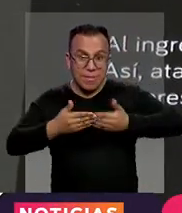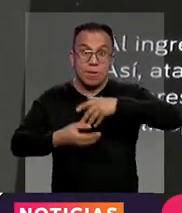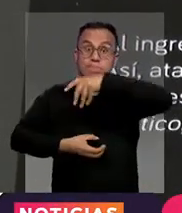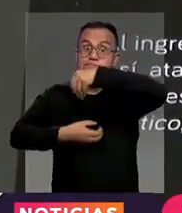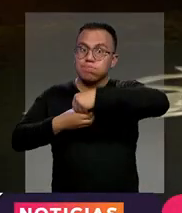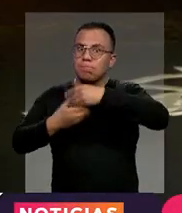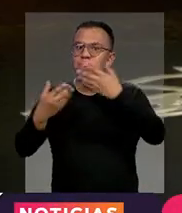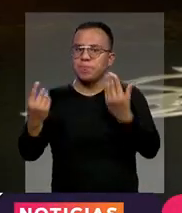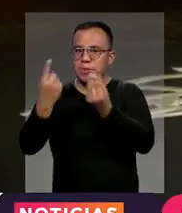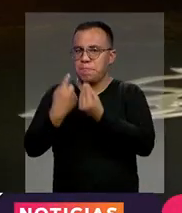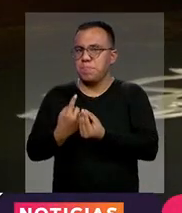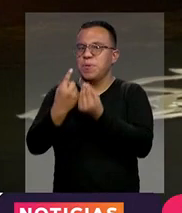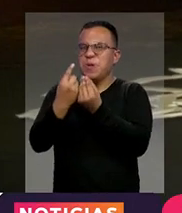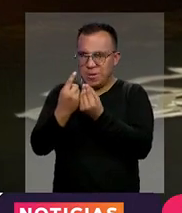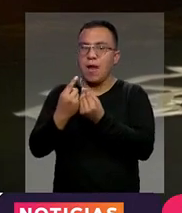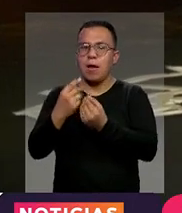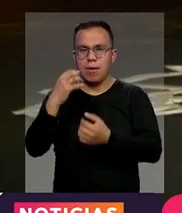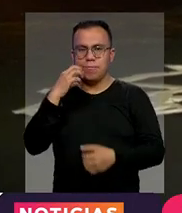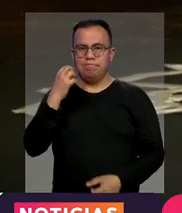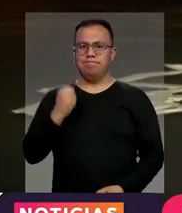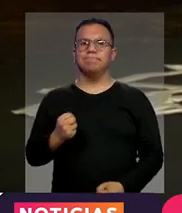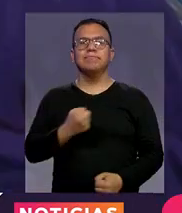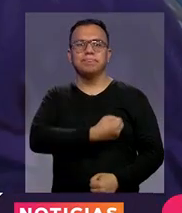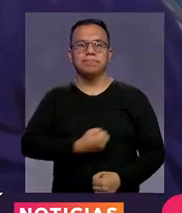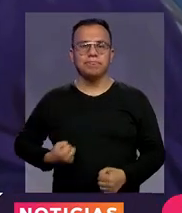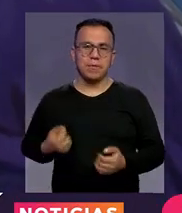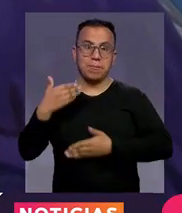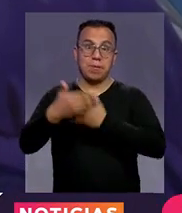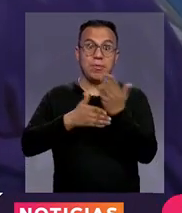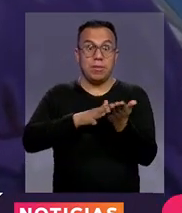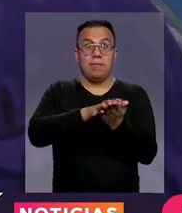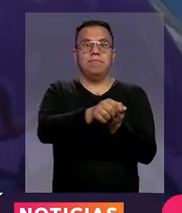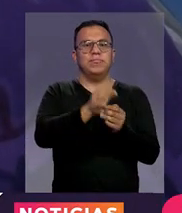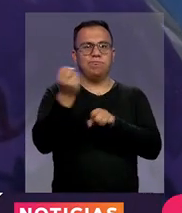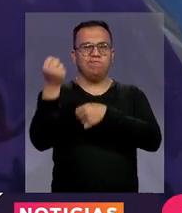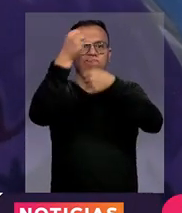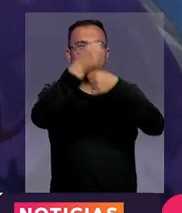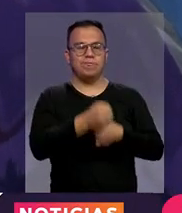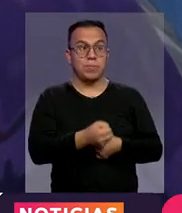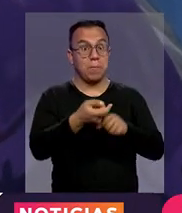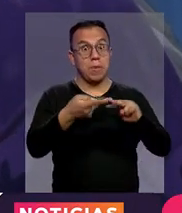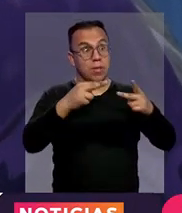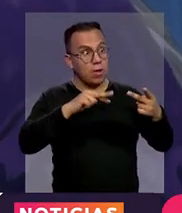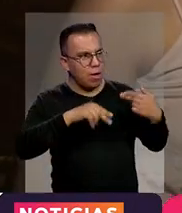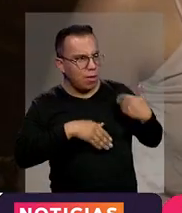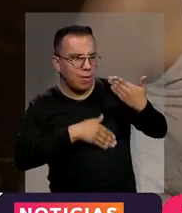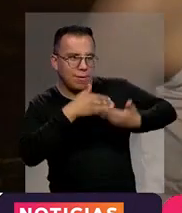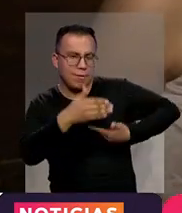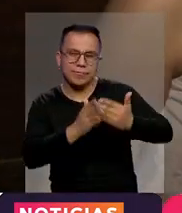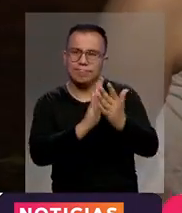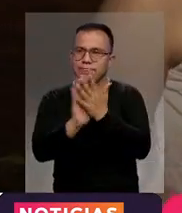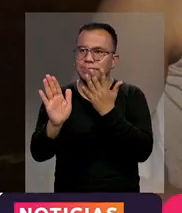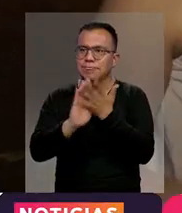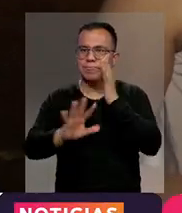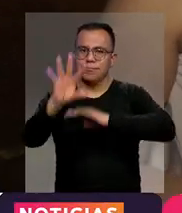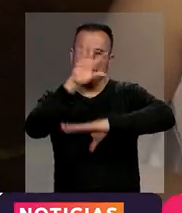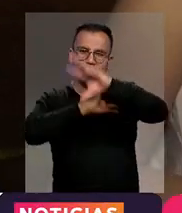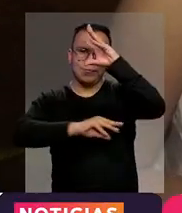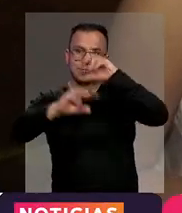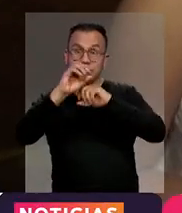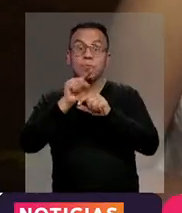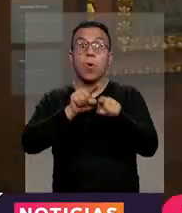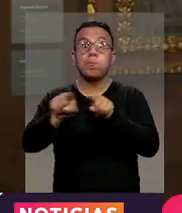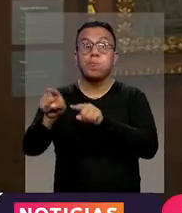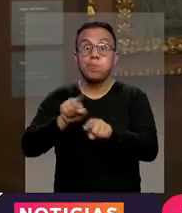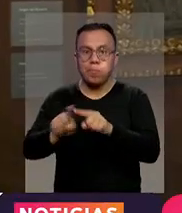enclaustrado por la política patriarcal de la época colonial. Y por otro lado, nos sumerge en un recorrido de mucho aprendizaje, pues varias de las